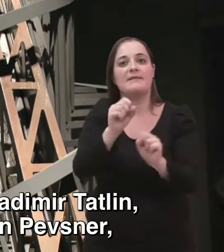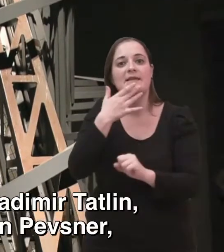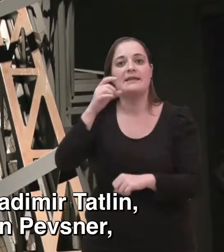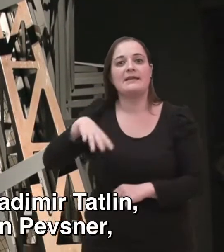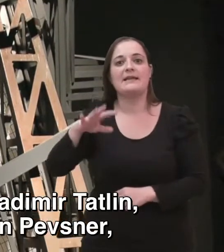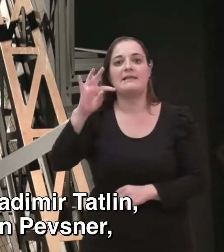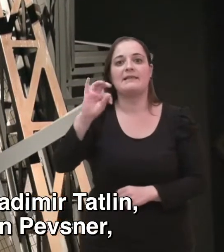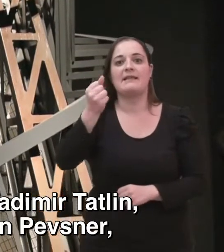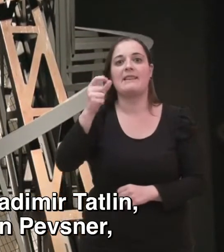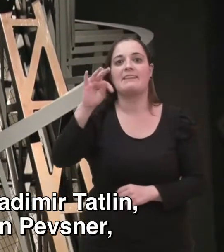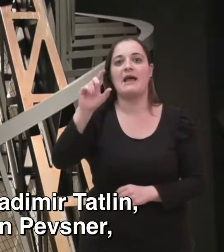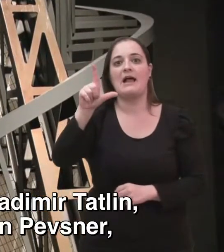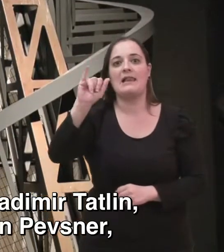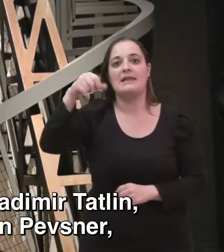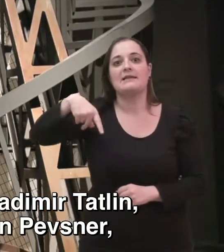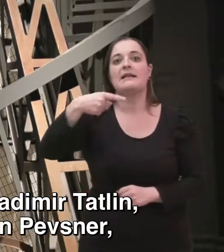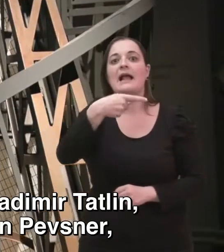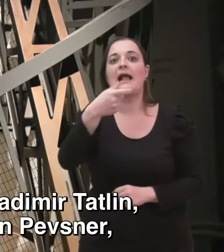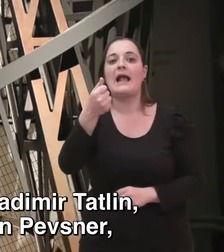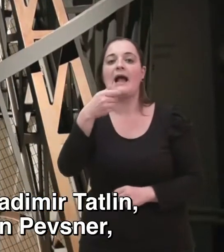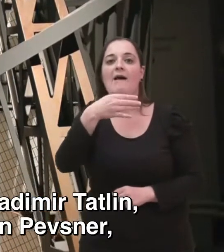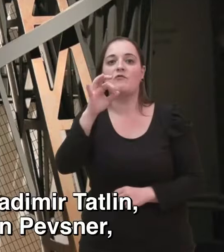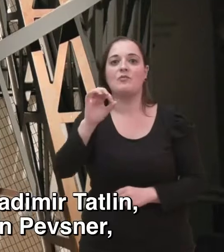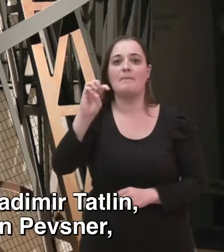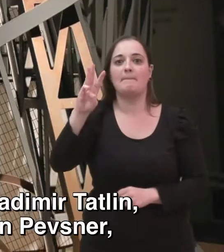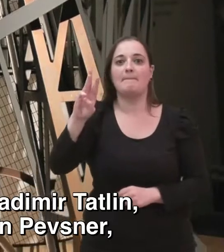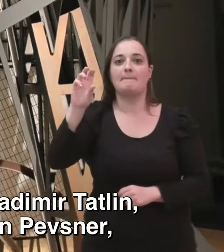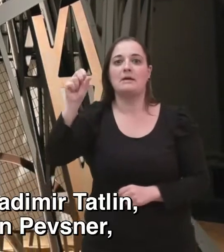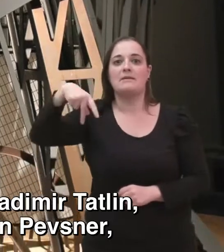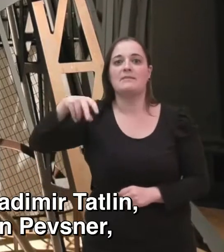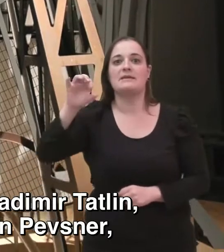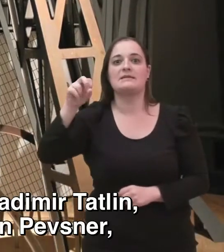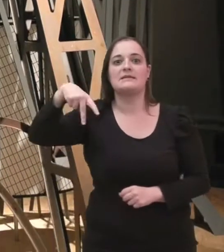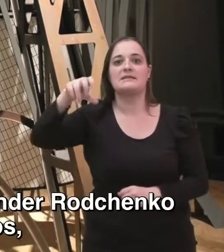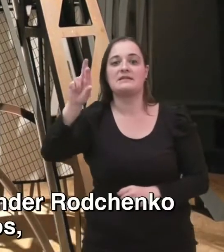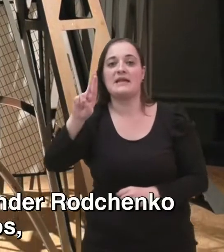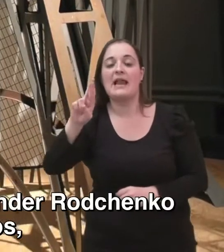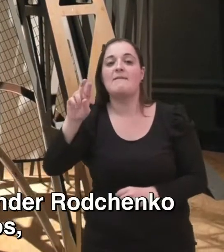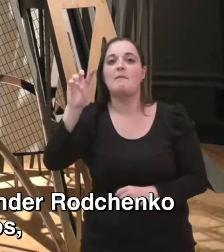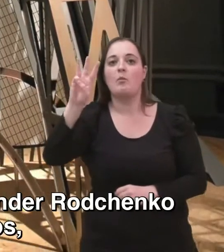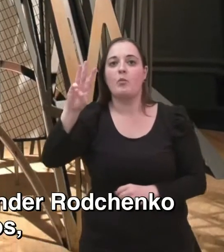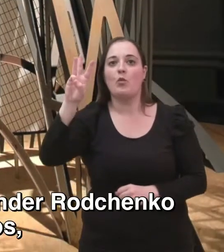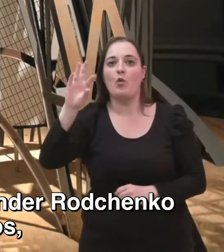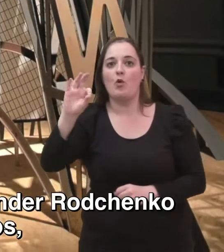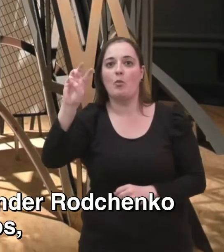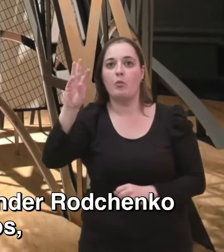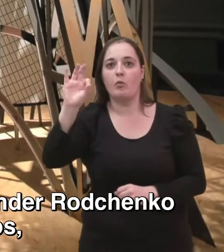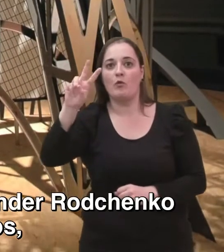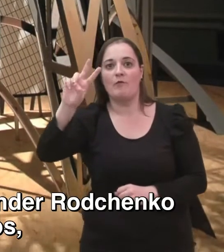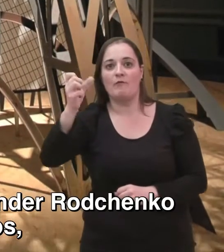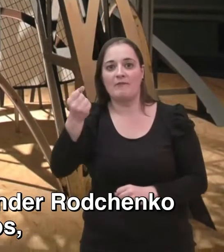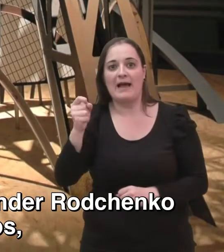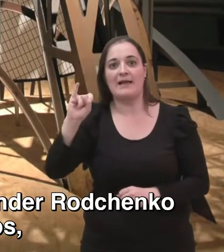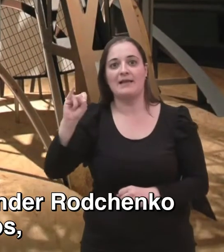que abanderaban Vladimir Tatlin, Naum Gabo, Anton Pesner, Lyubov Popova y